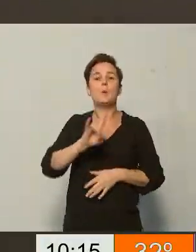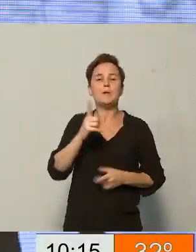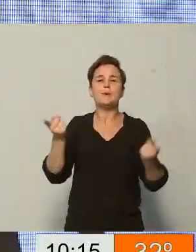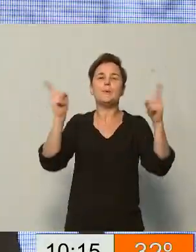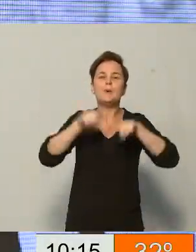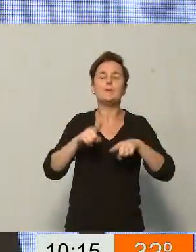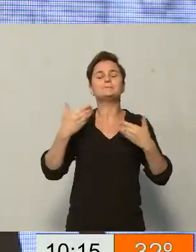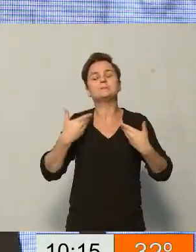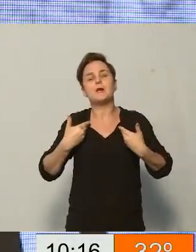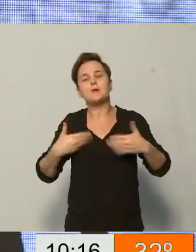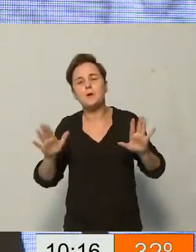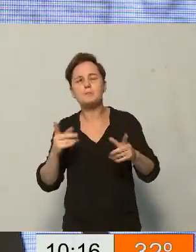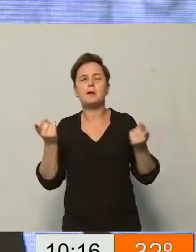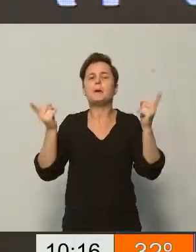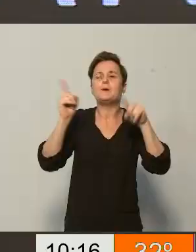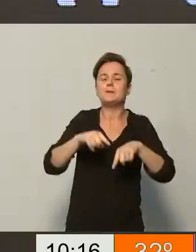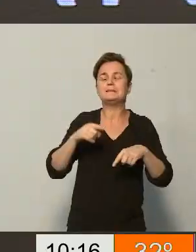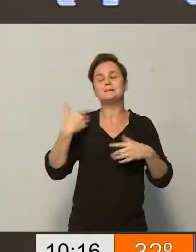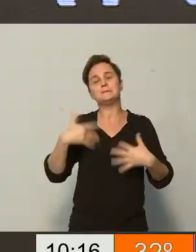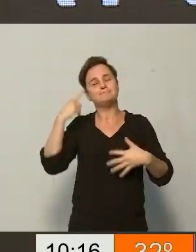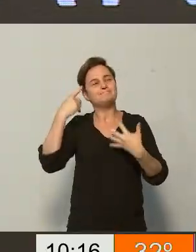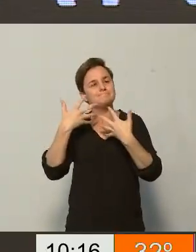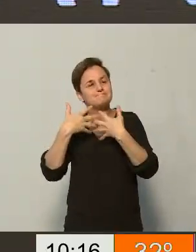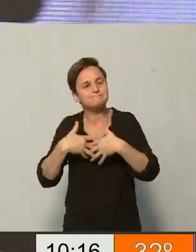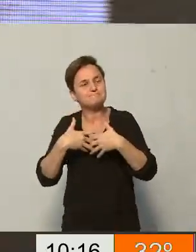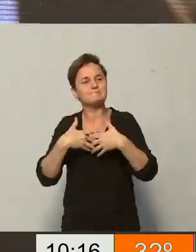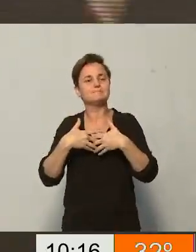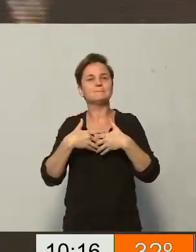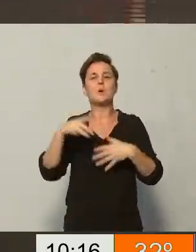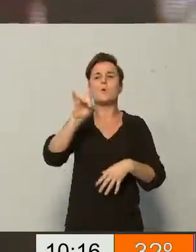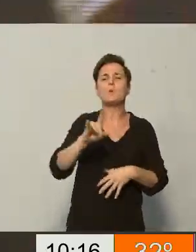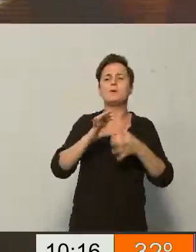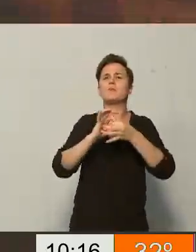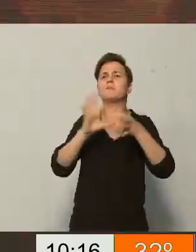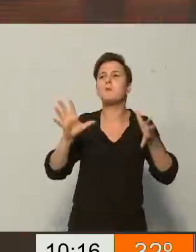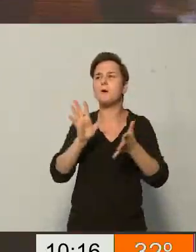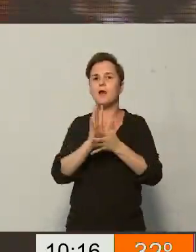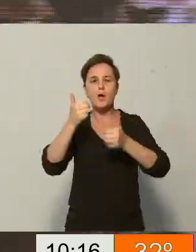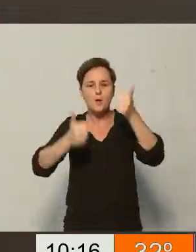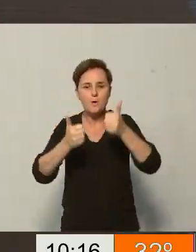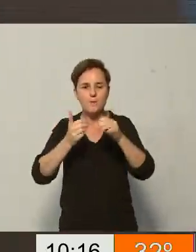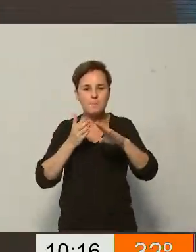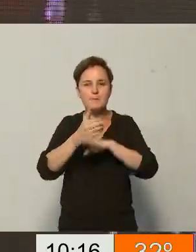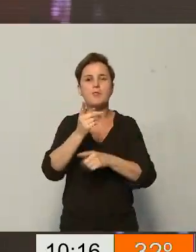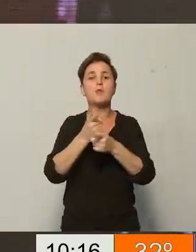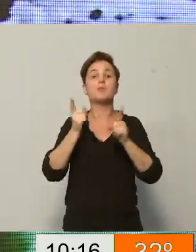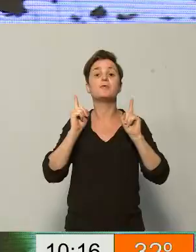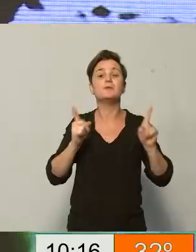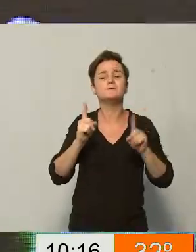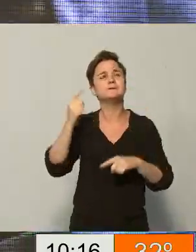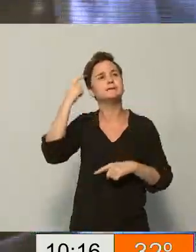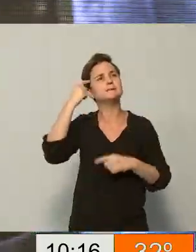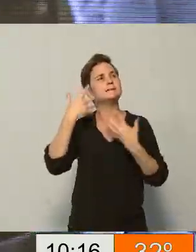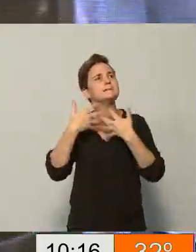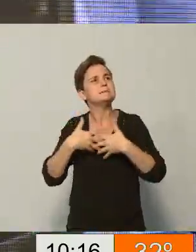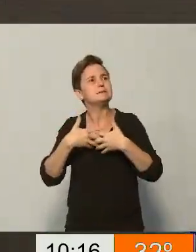era volver a pensar esa universidad democrática, los concursos docentes, pensar en el